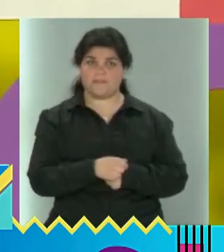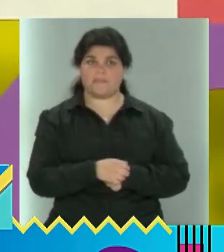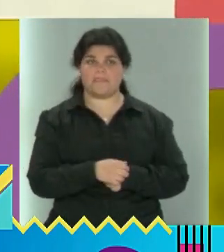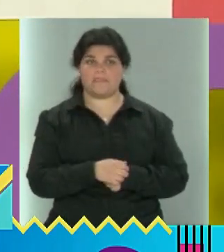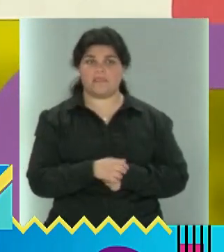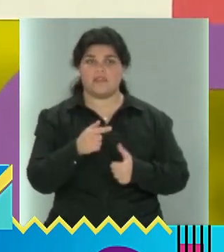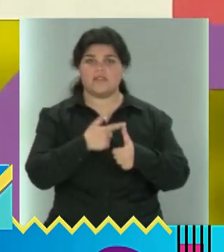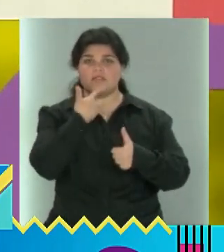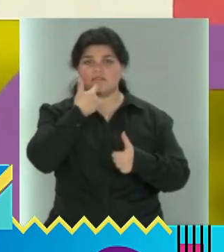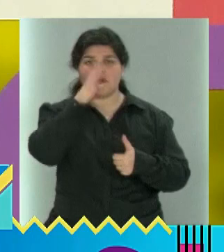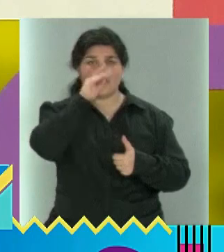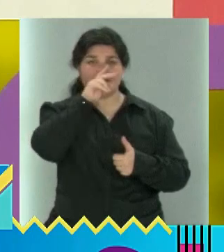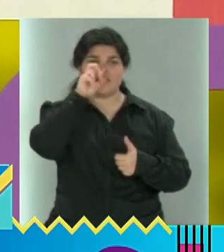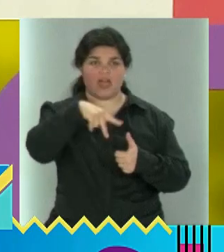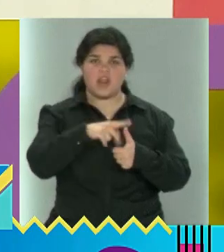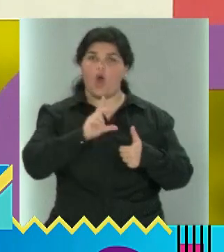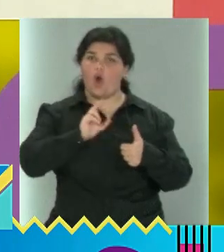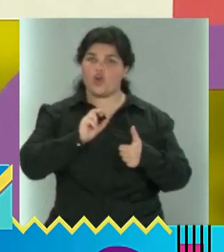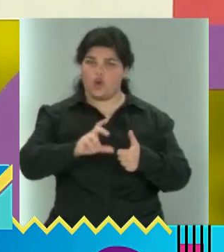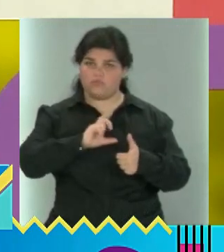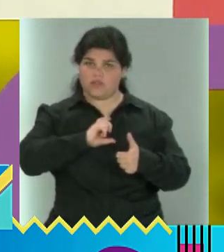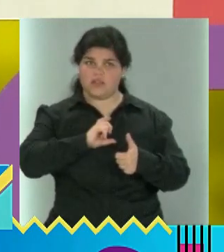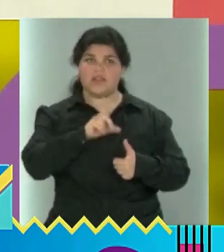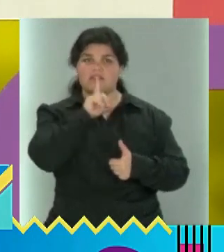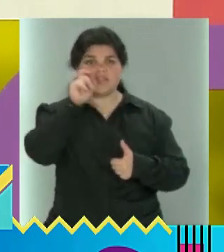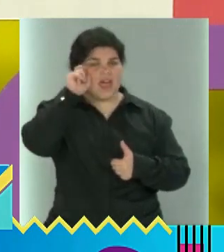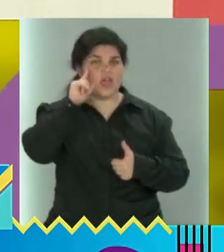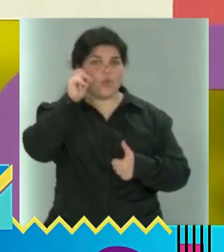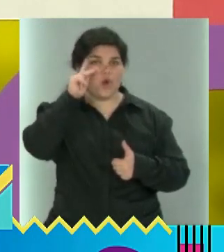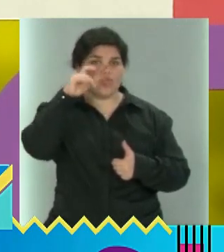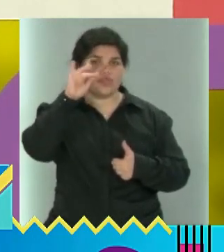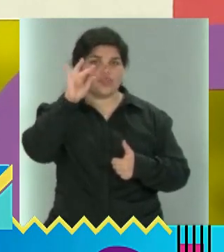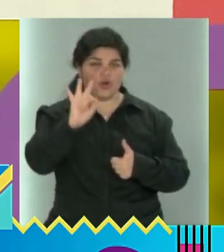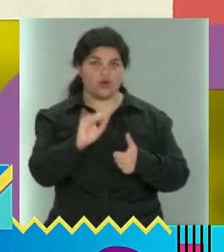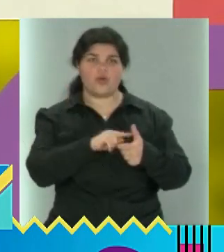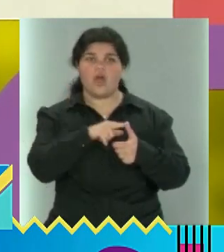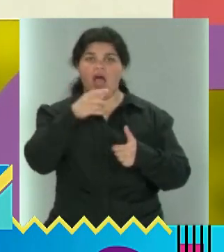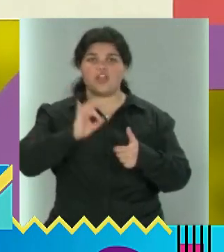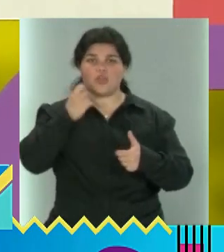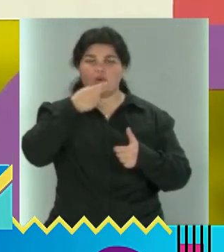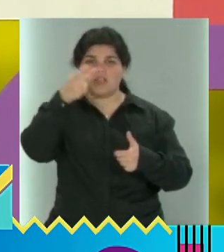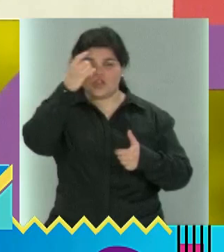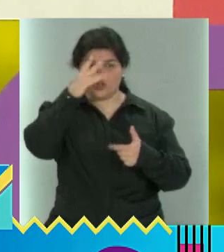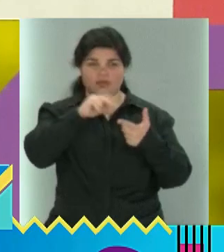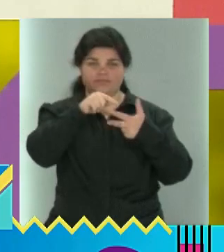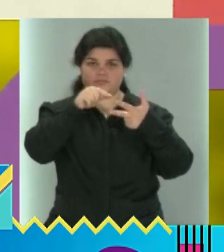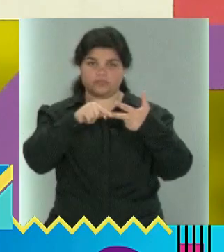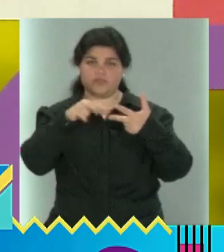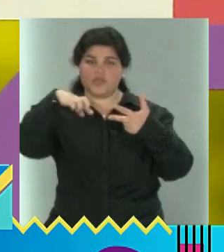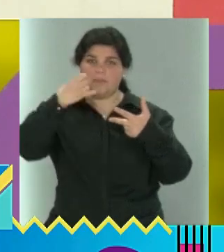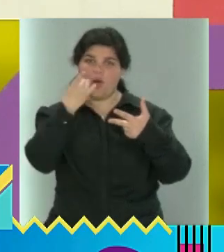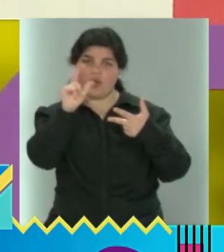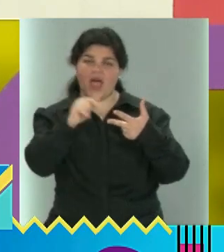olímpico. Sebastián Krismanich, medalla de oro en taekwondo en las Olimpiadas de Londres en el 2012. Y Paula Pareto, 2. Una de bronce